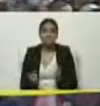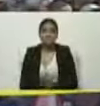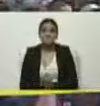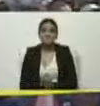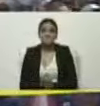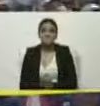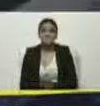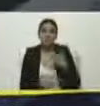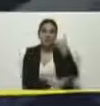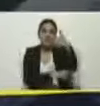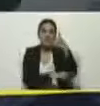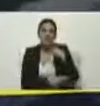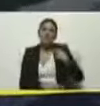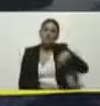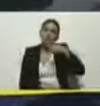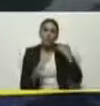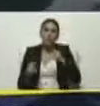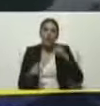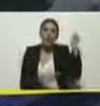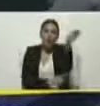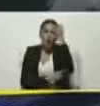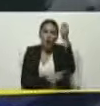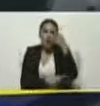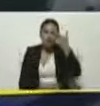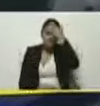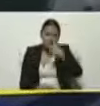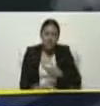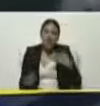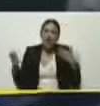Llevo la onda de David contra Goliat.